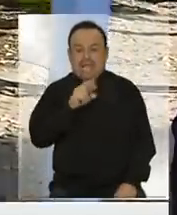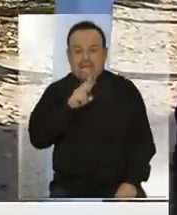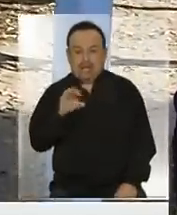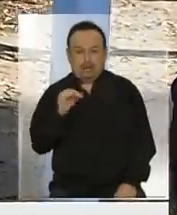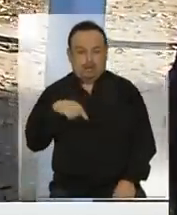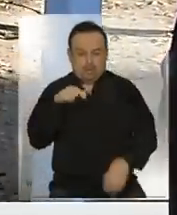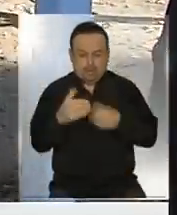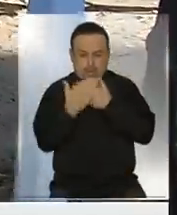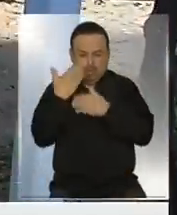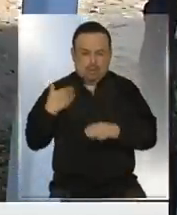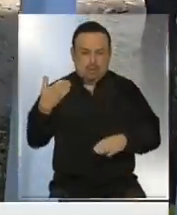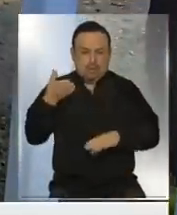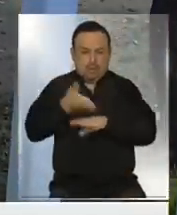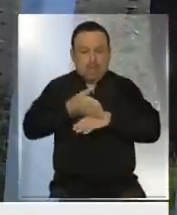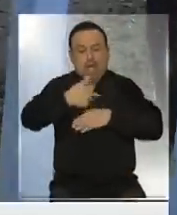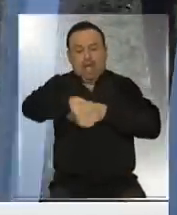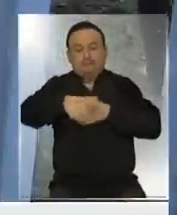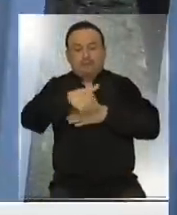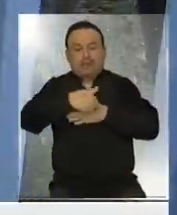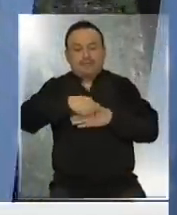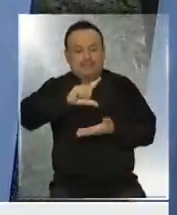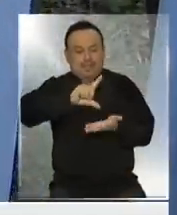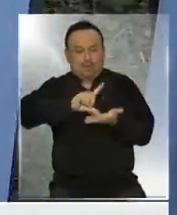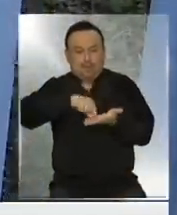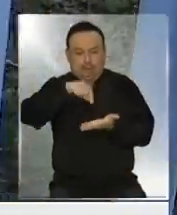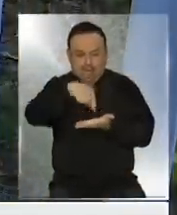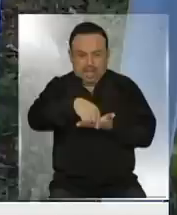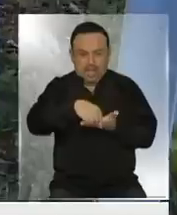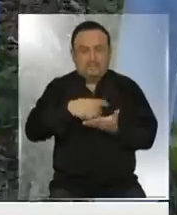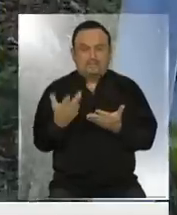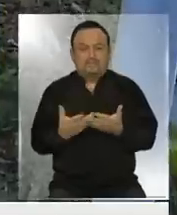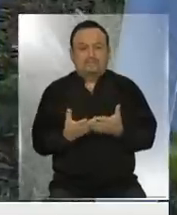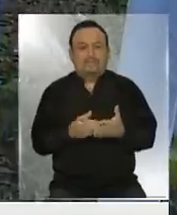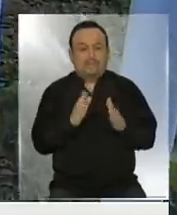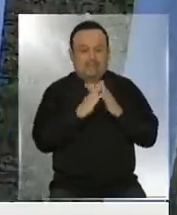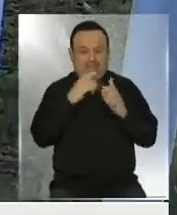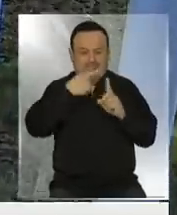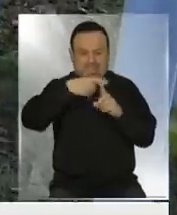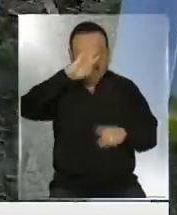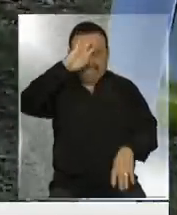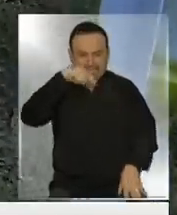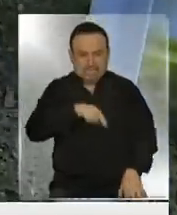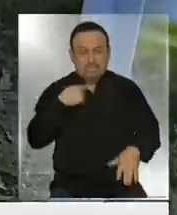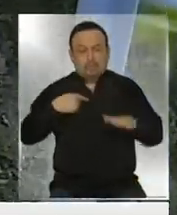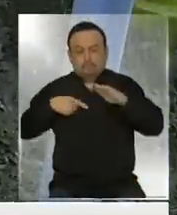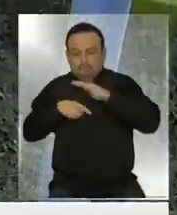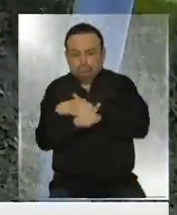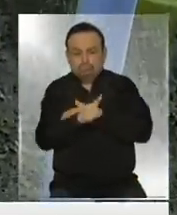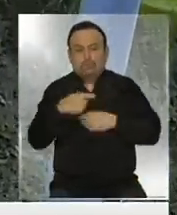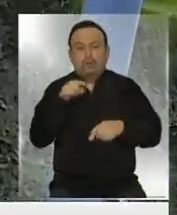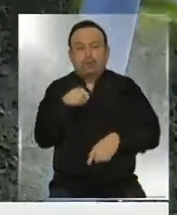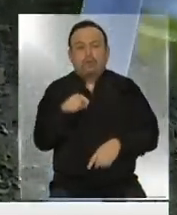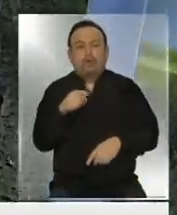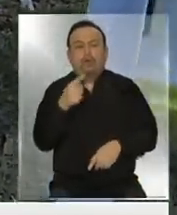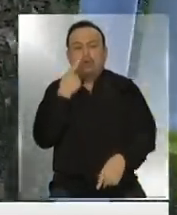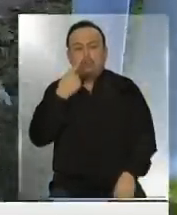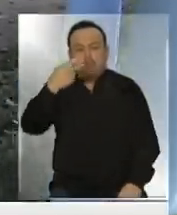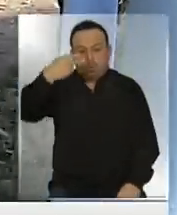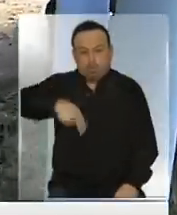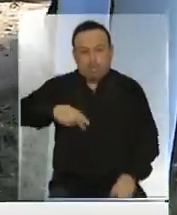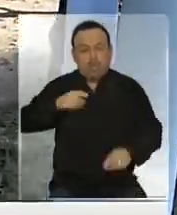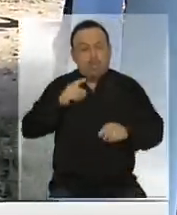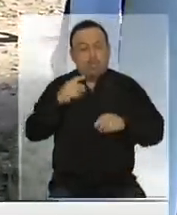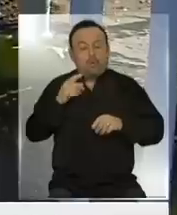llegó a las afueras de este centro de eventos y toda la posibilidad también de entrar ahí a este lugar a conversar con el